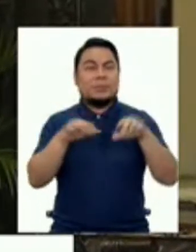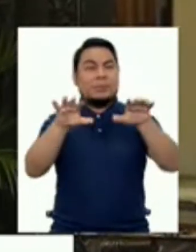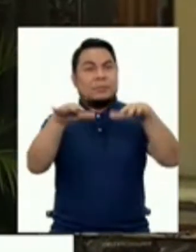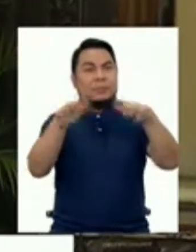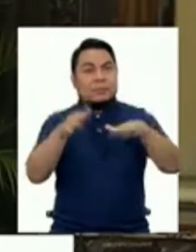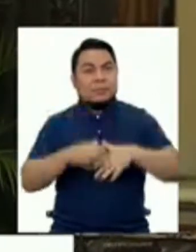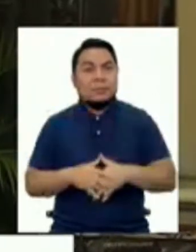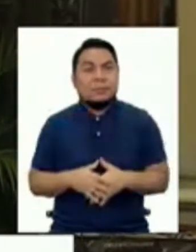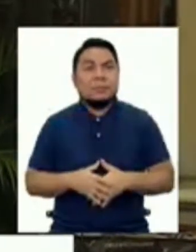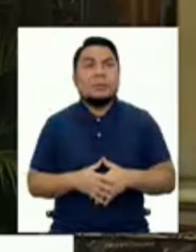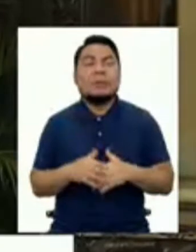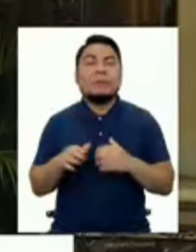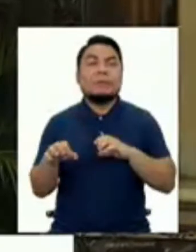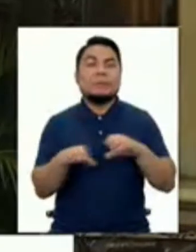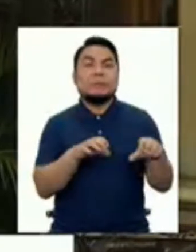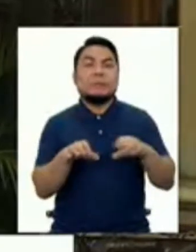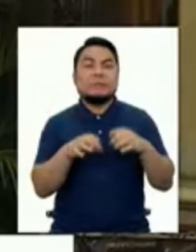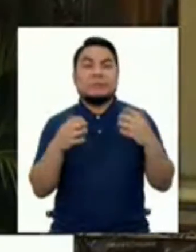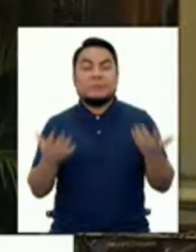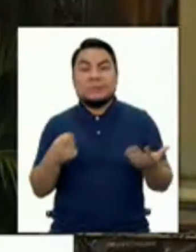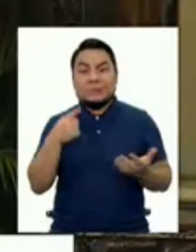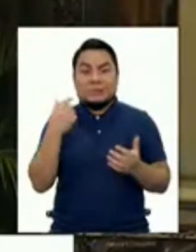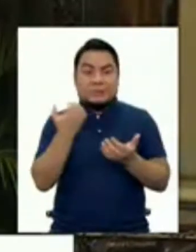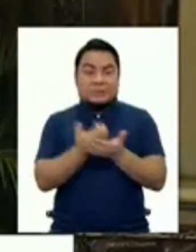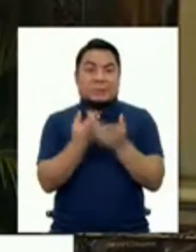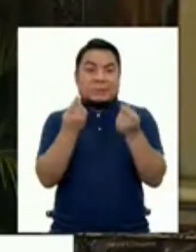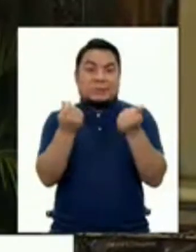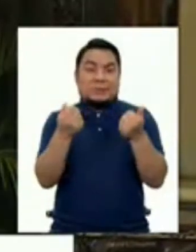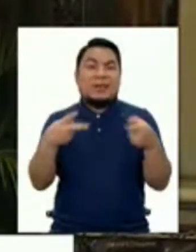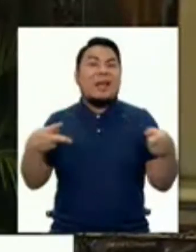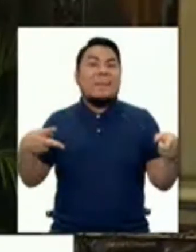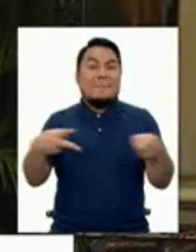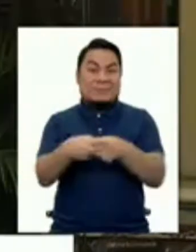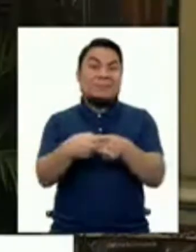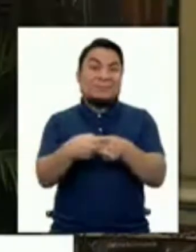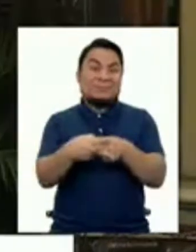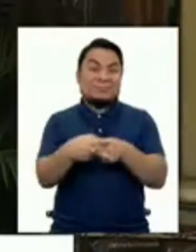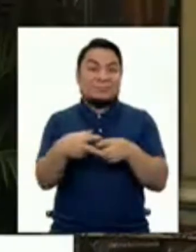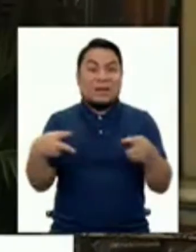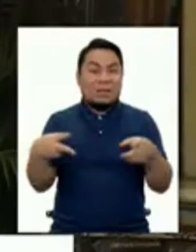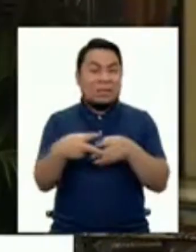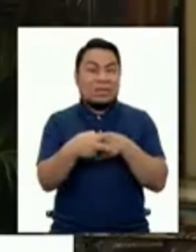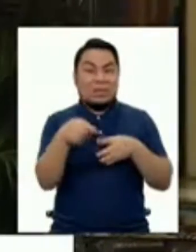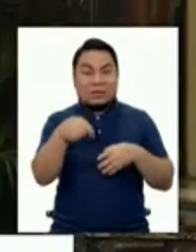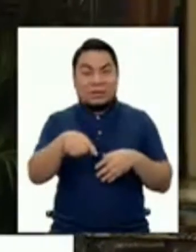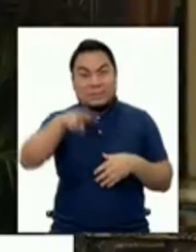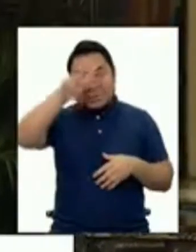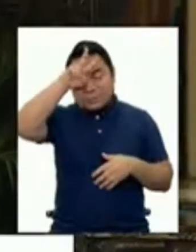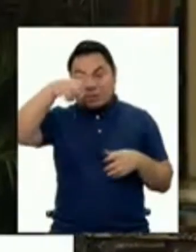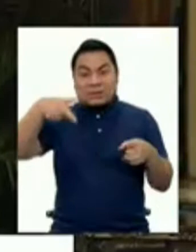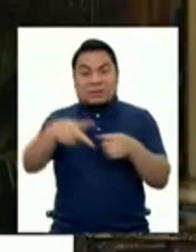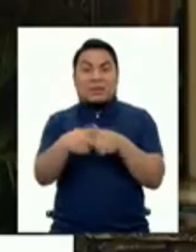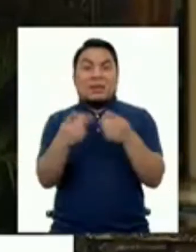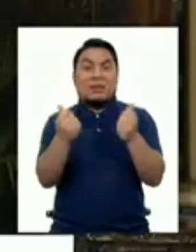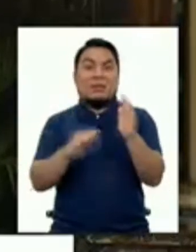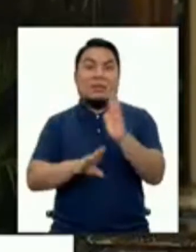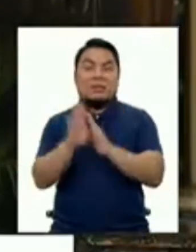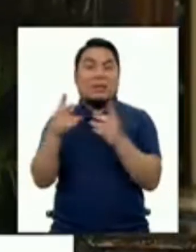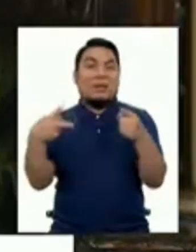prácticamente hicimos que la economía se paralice en el Perú y que esté lo mínimo